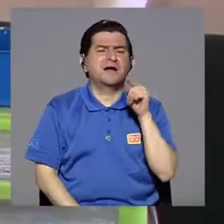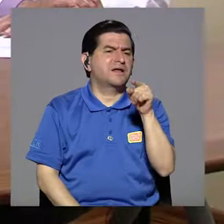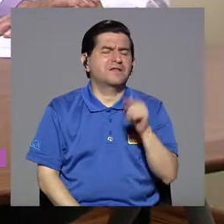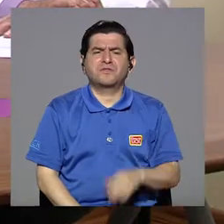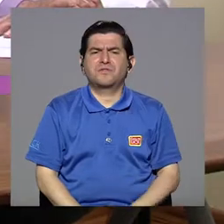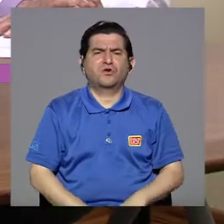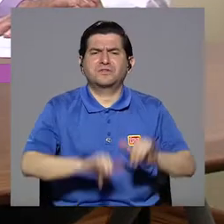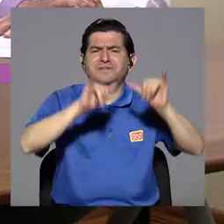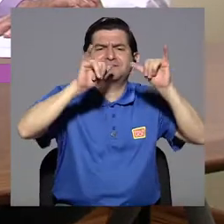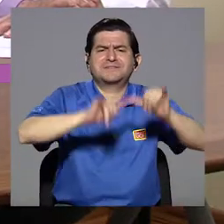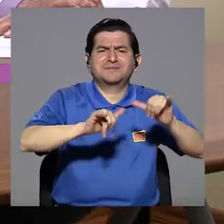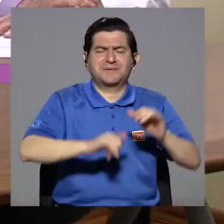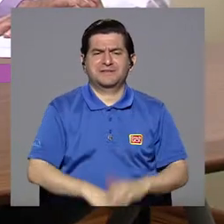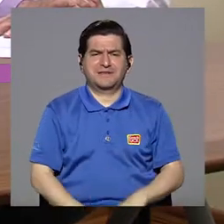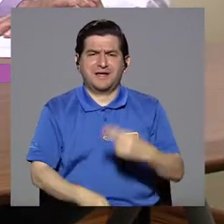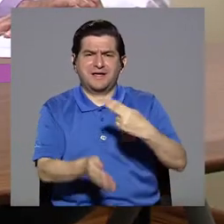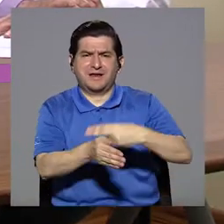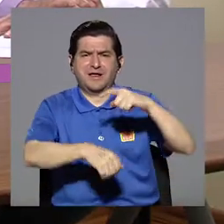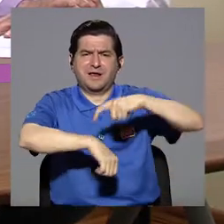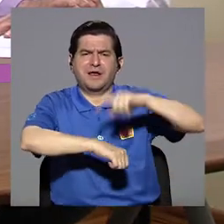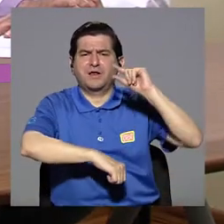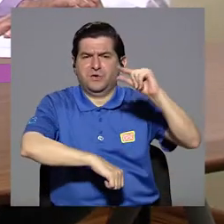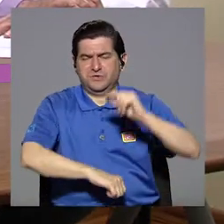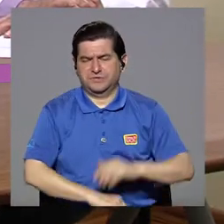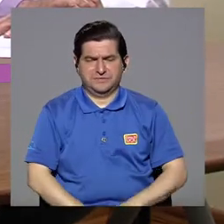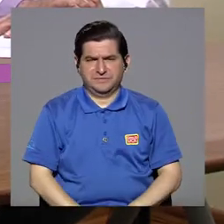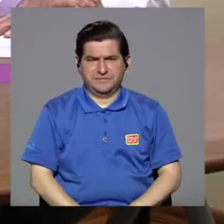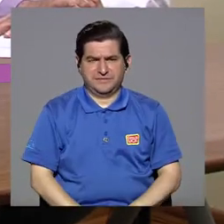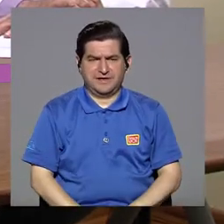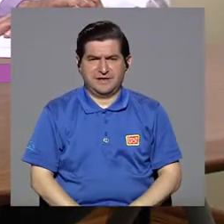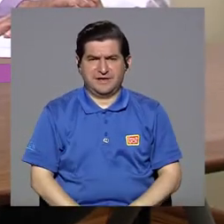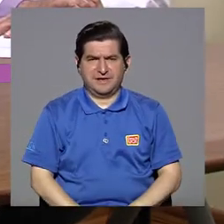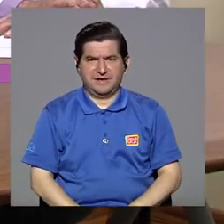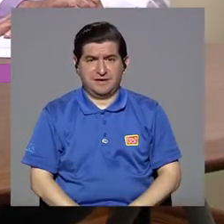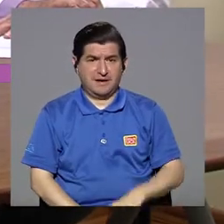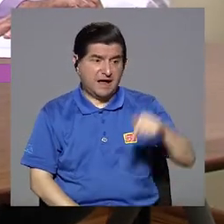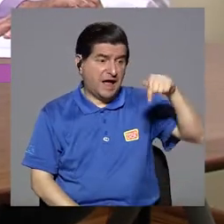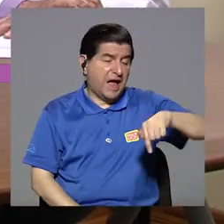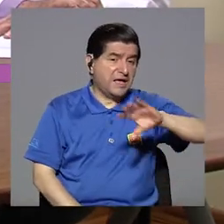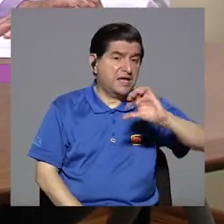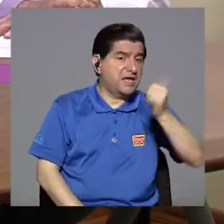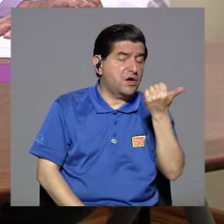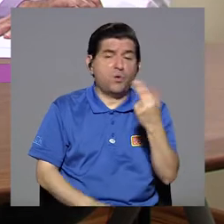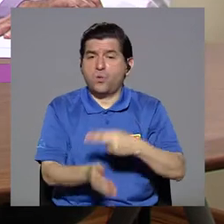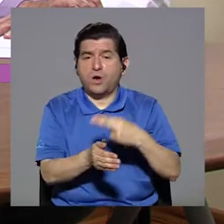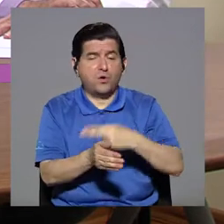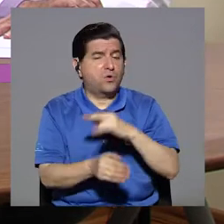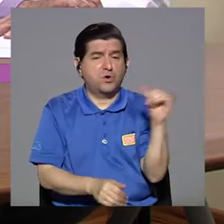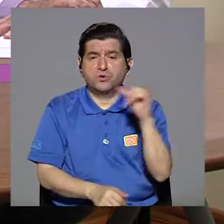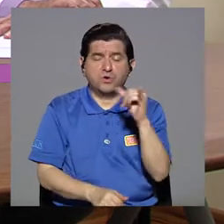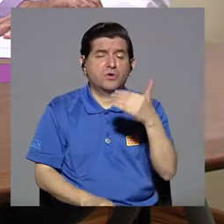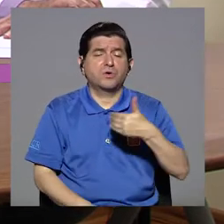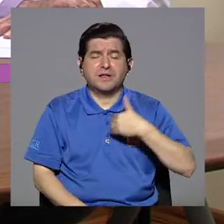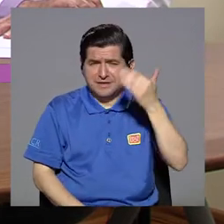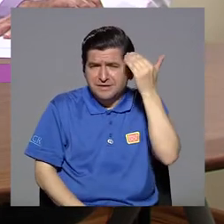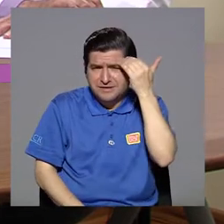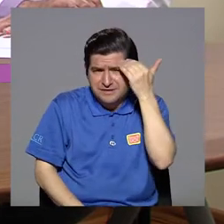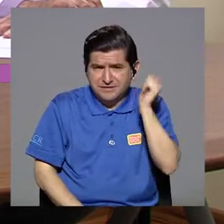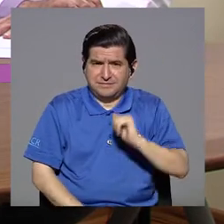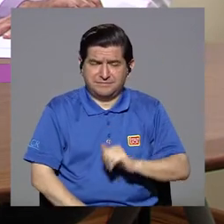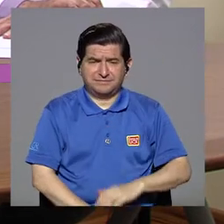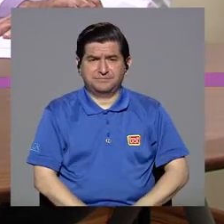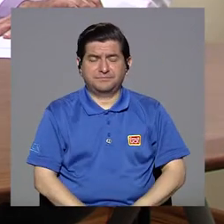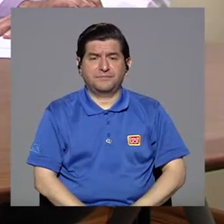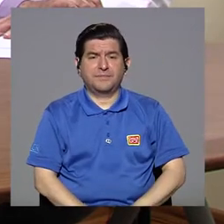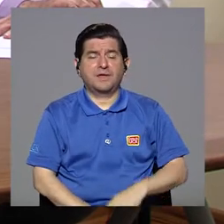como donde está digamos el hospital de día en bueno ya se acabó en otros en otros hospitales que ustedes tengan